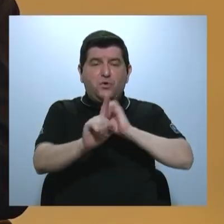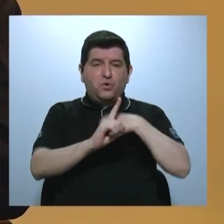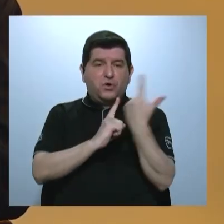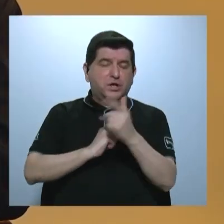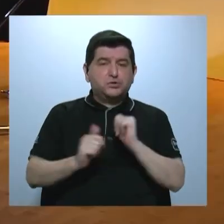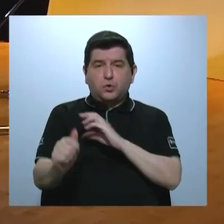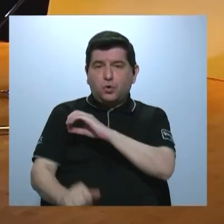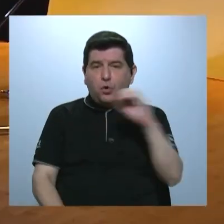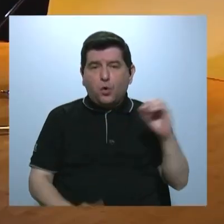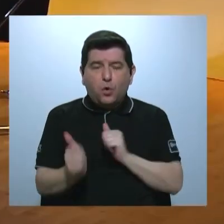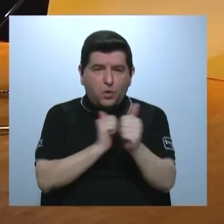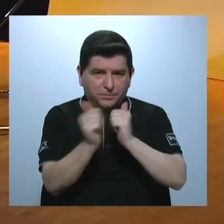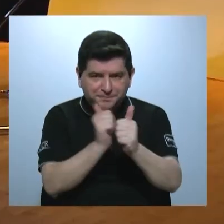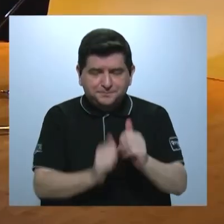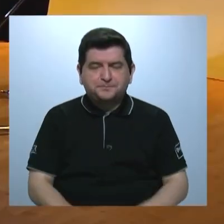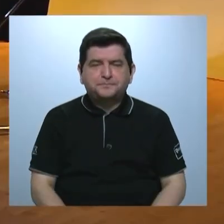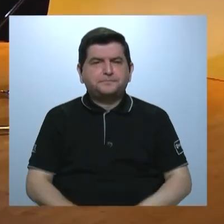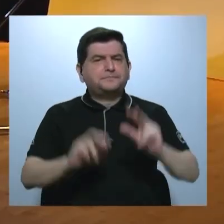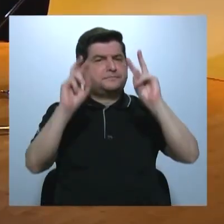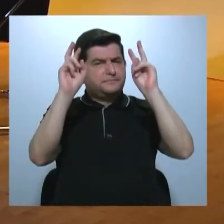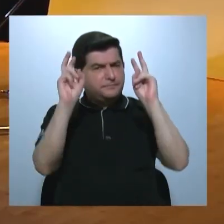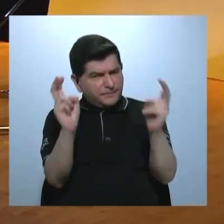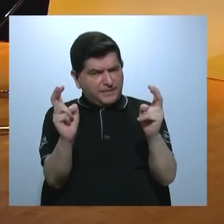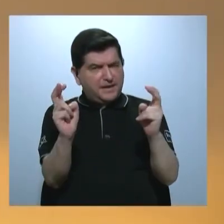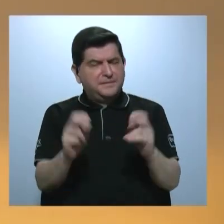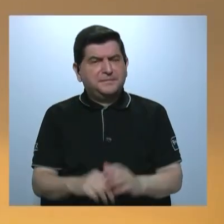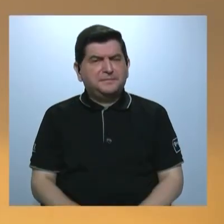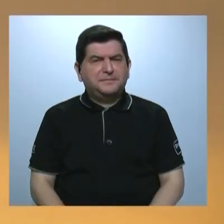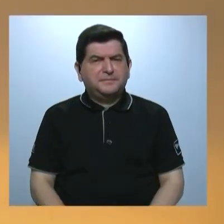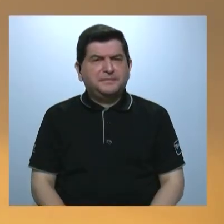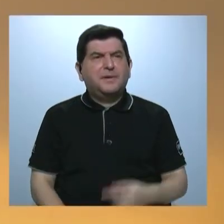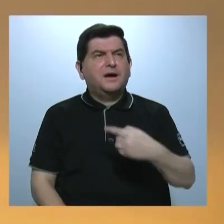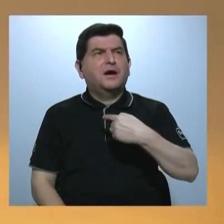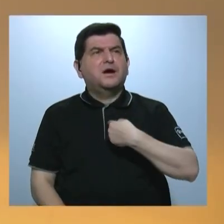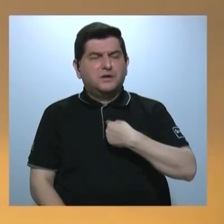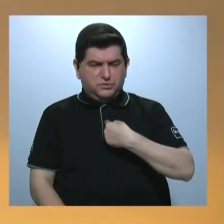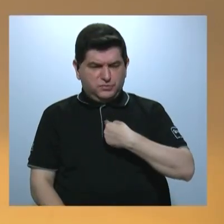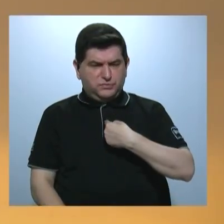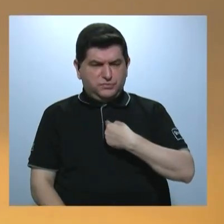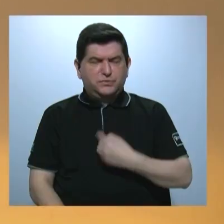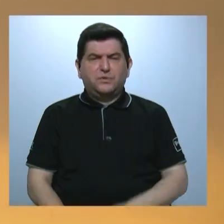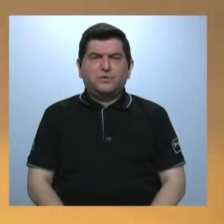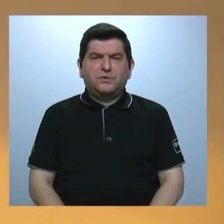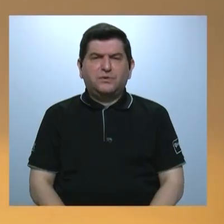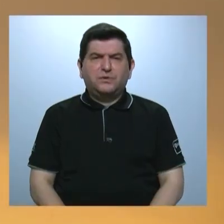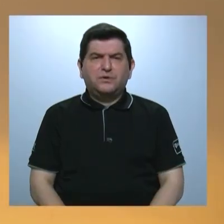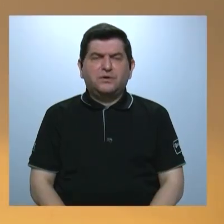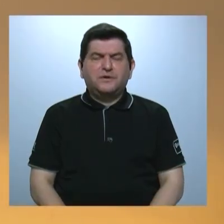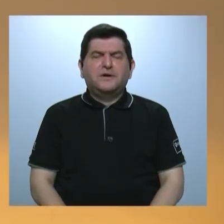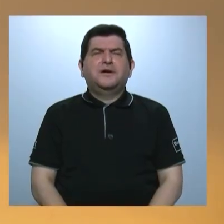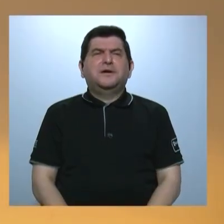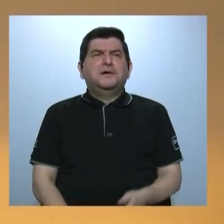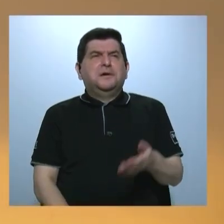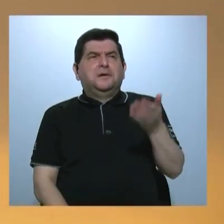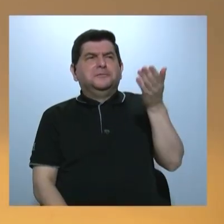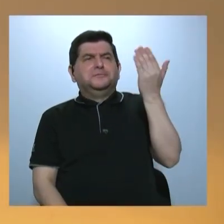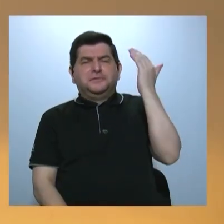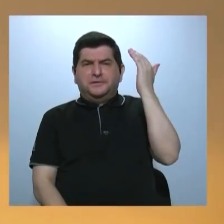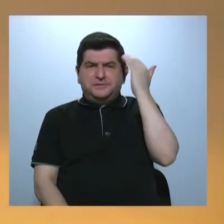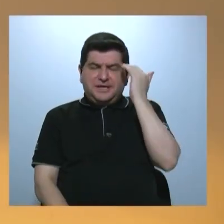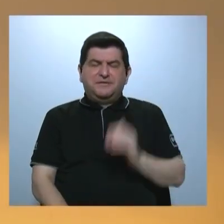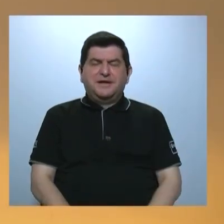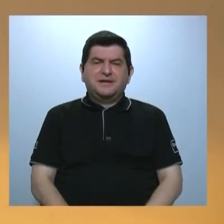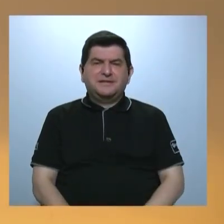un tema, Andrés, que yo desde que supe de los